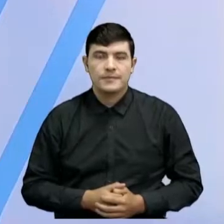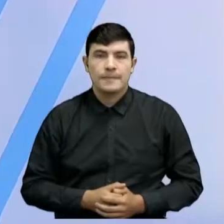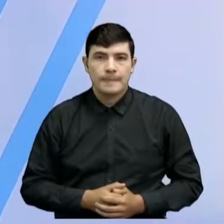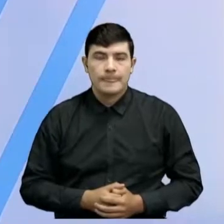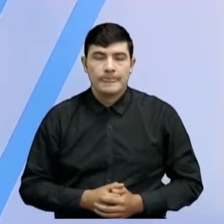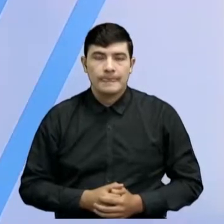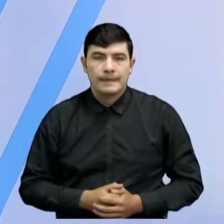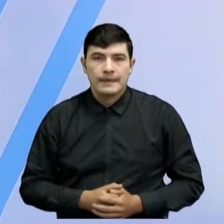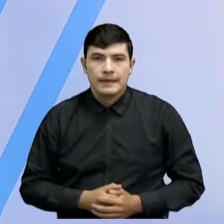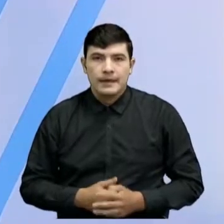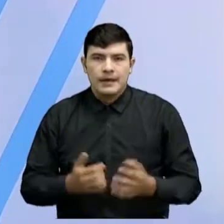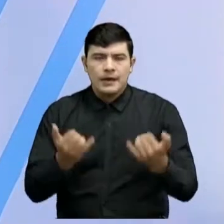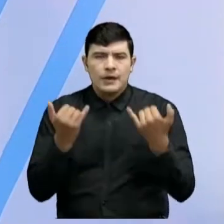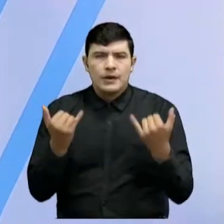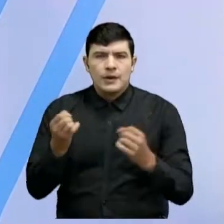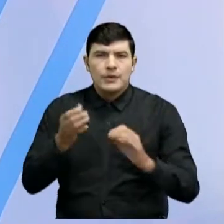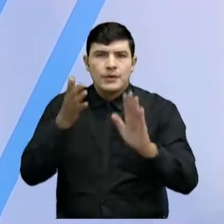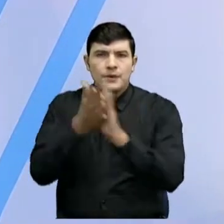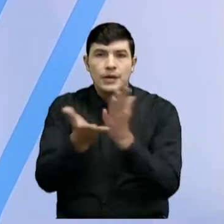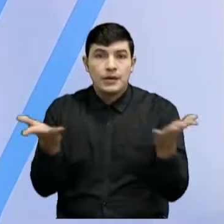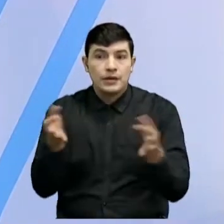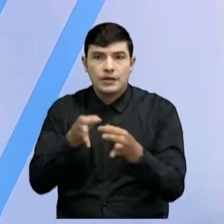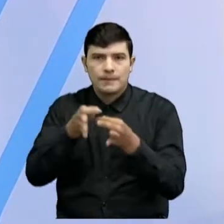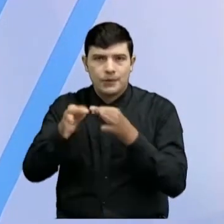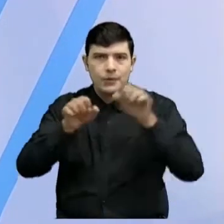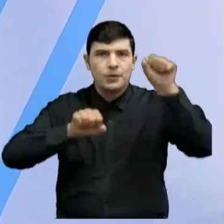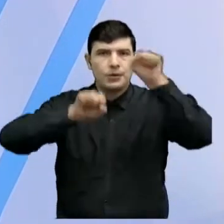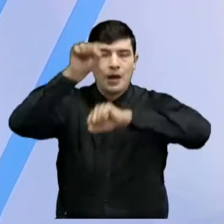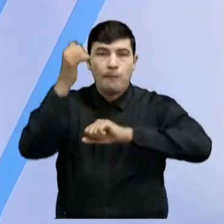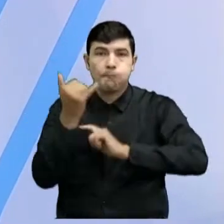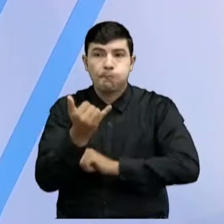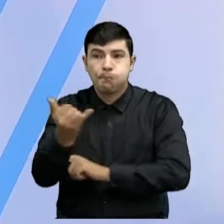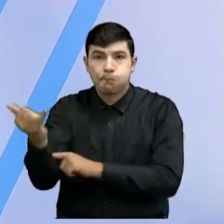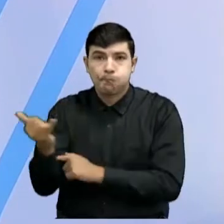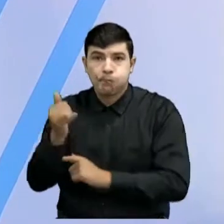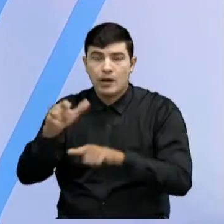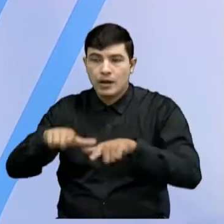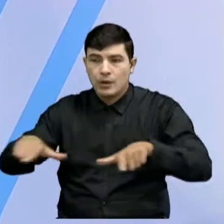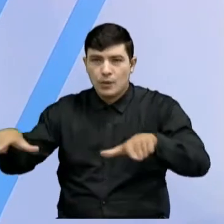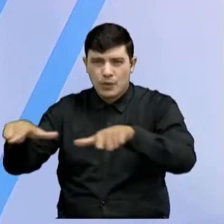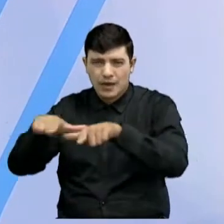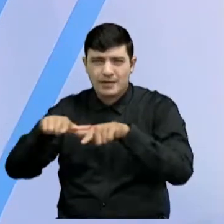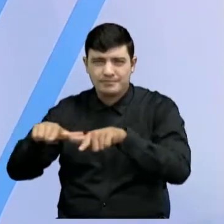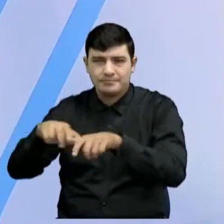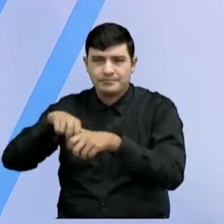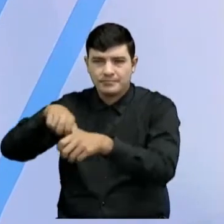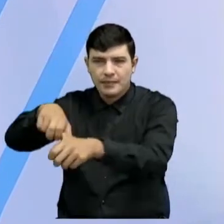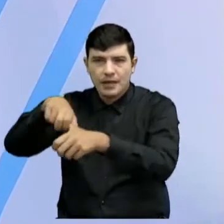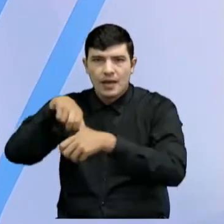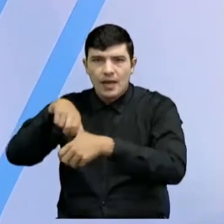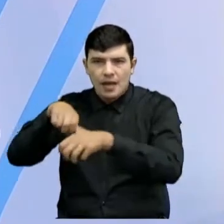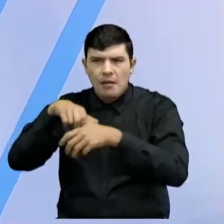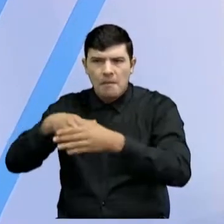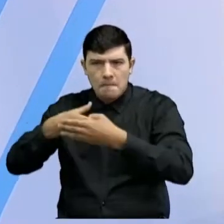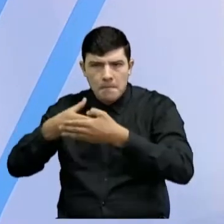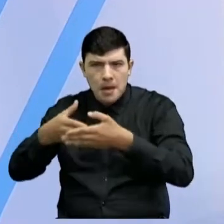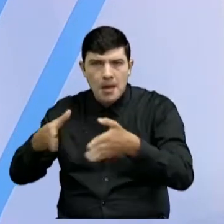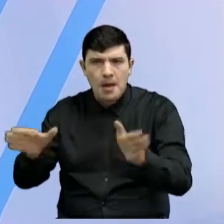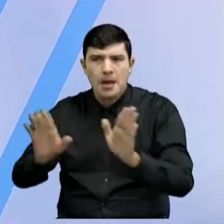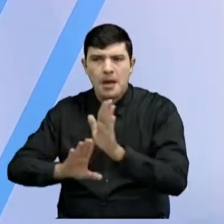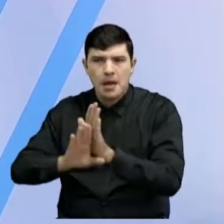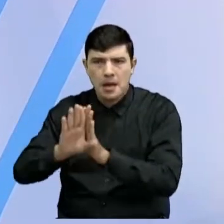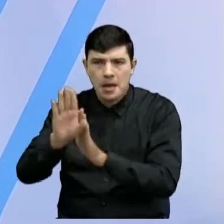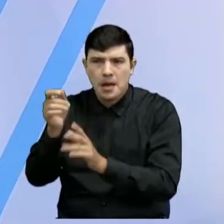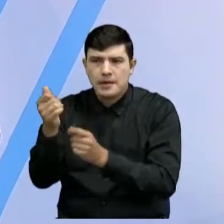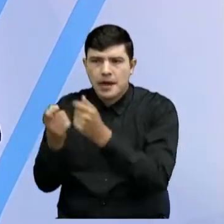Y ahora nos vamos con información del municipio del Socorro, donde precisamente los comerciales de la terminal de transporte de este municipio empiezan a reabrir sus negocios. Para